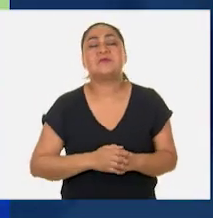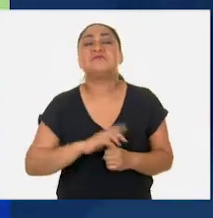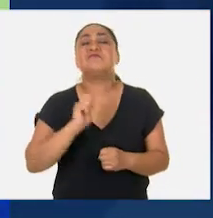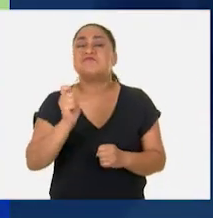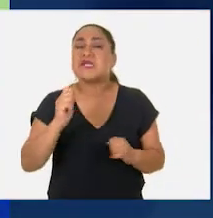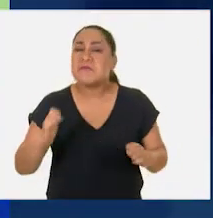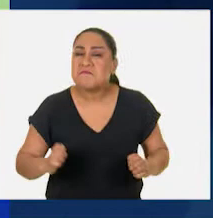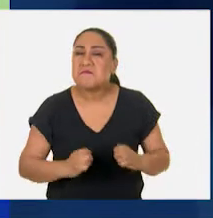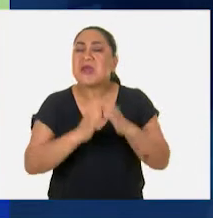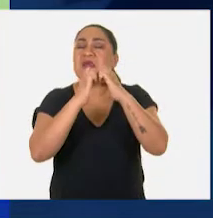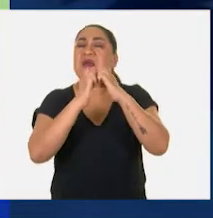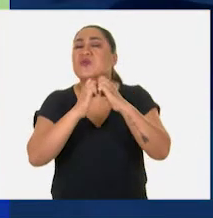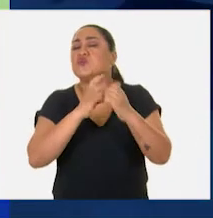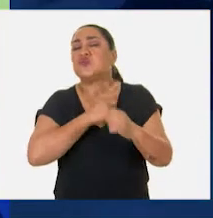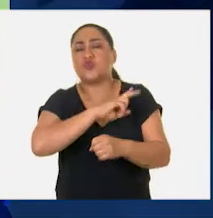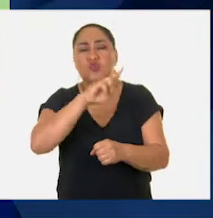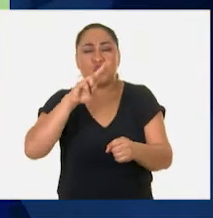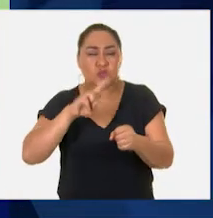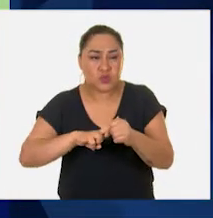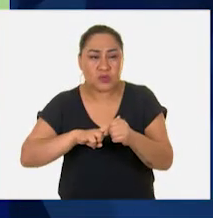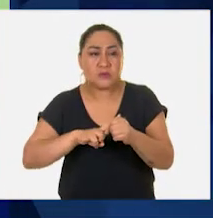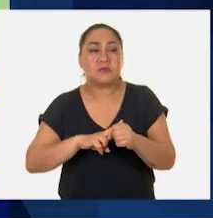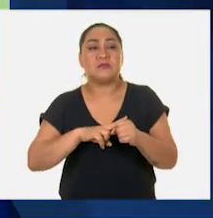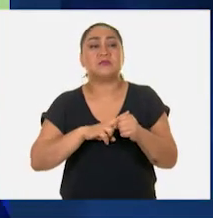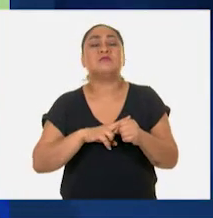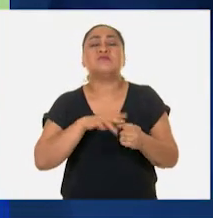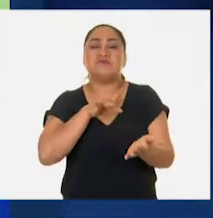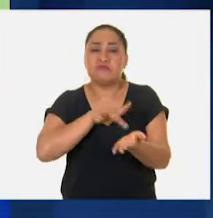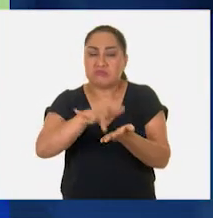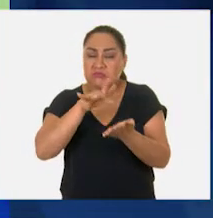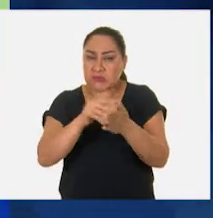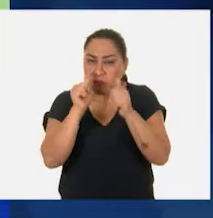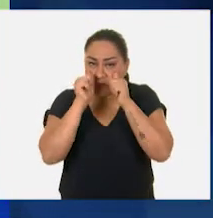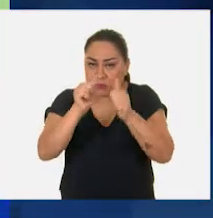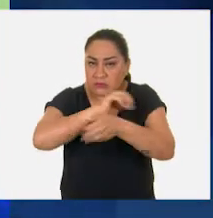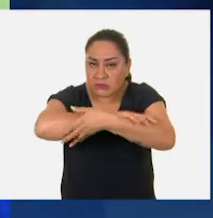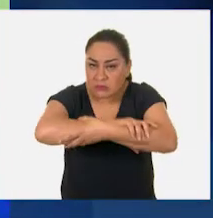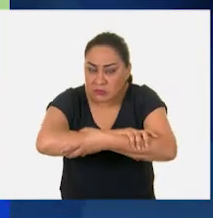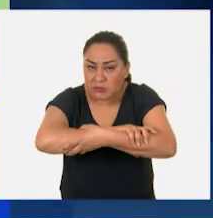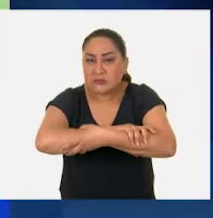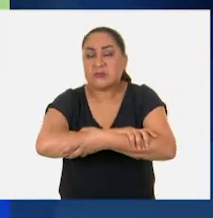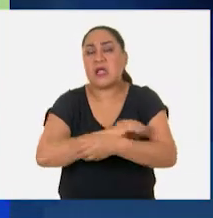que afectan a la población, actuamos de manera solidaria, respetuosa y empática.